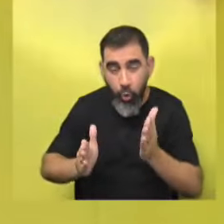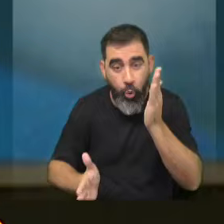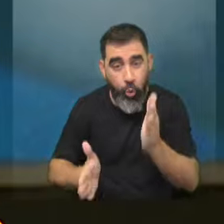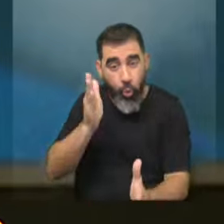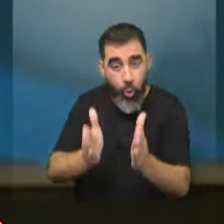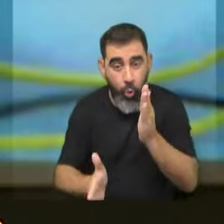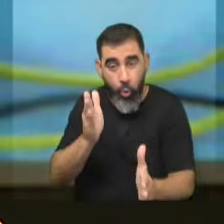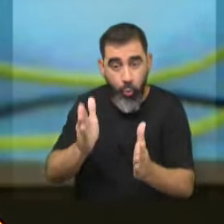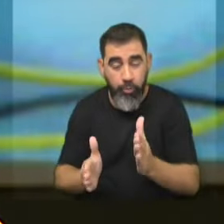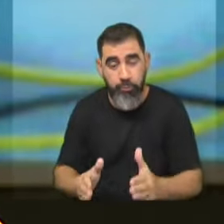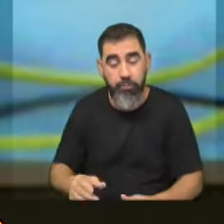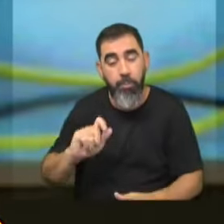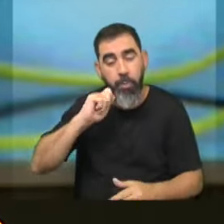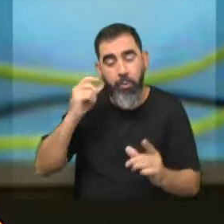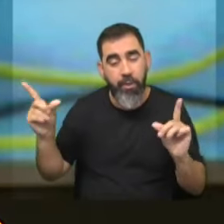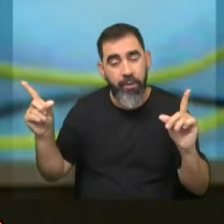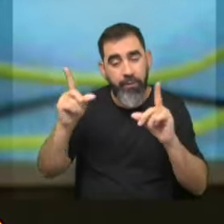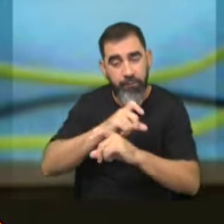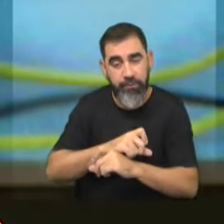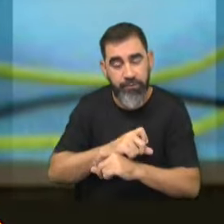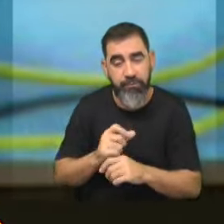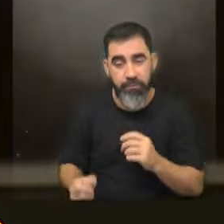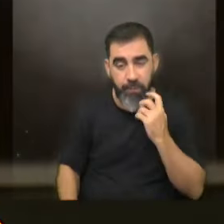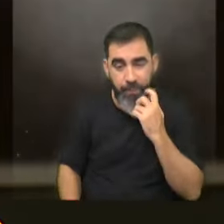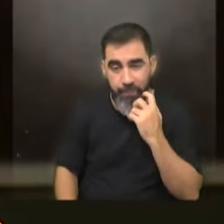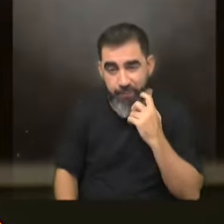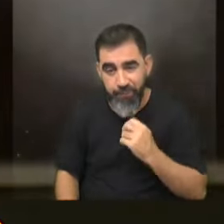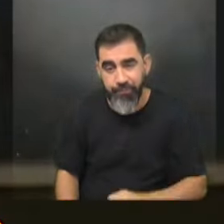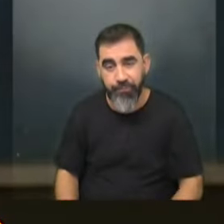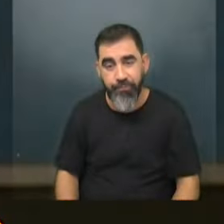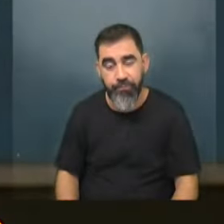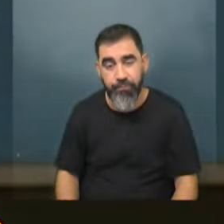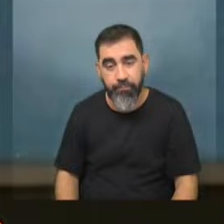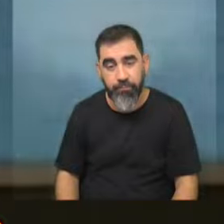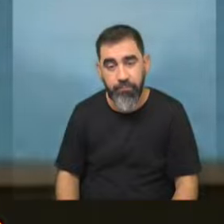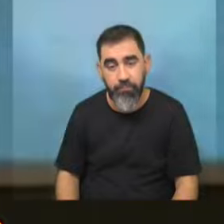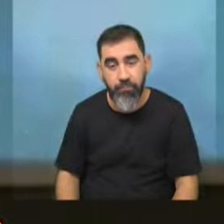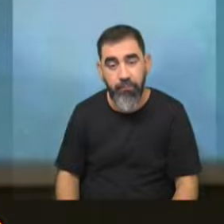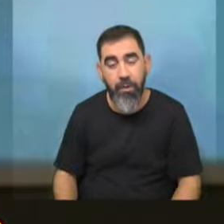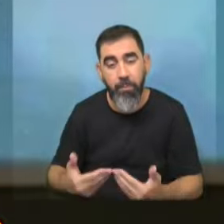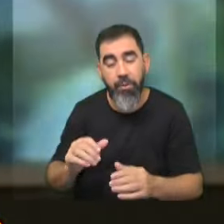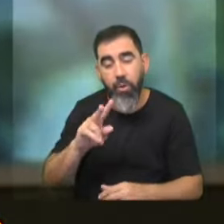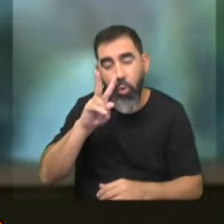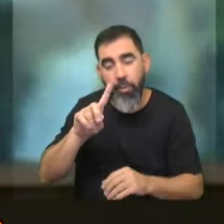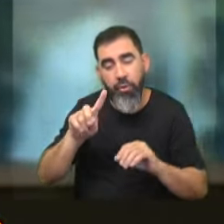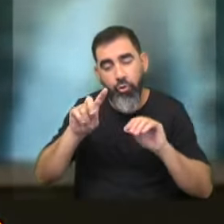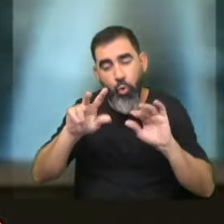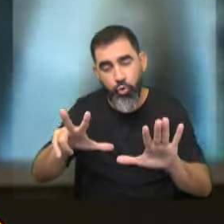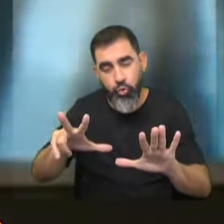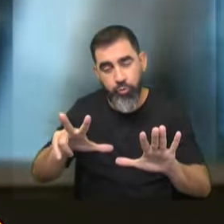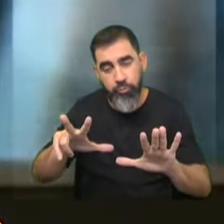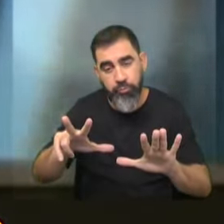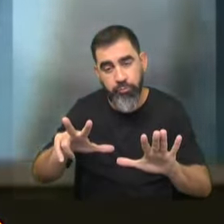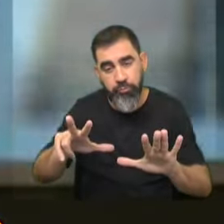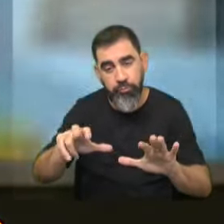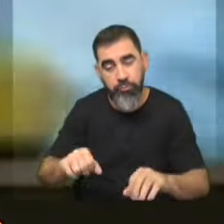sí, nos gustan las cosas difíciles. Claro. Sí, sí. Es un emprendimiento que arrancó en 2018 para